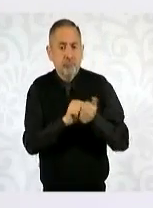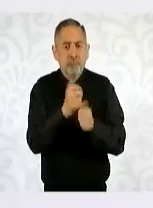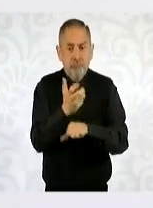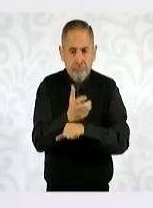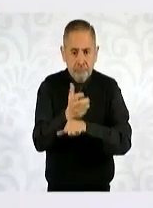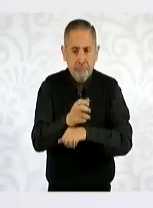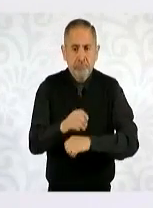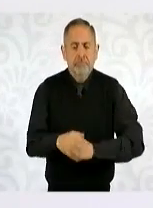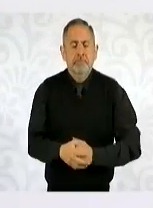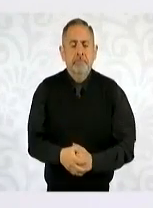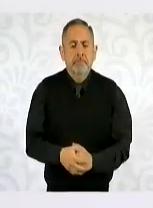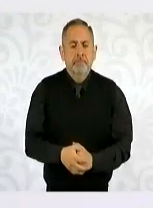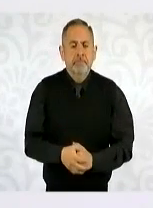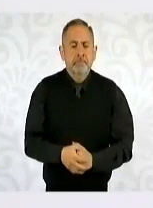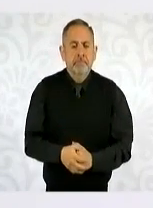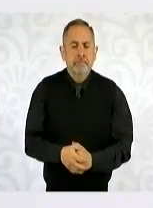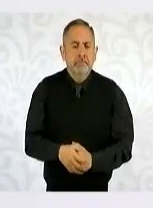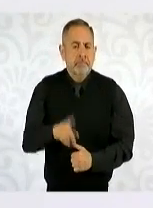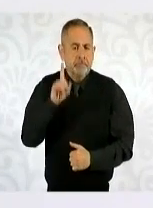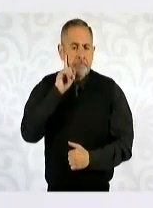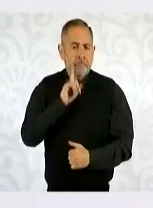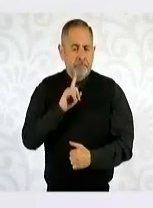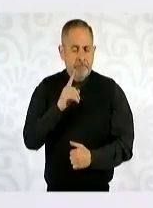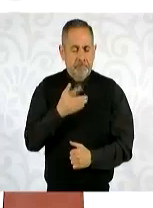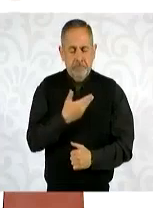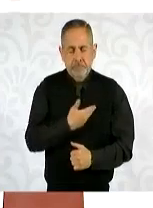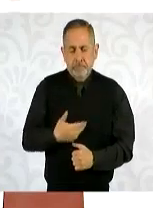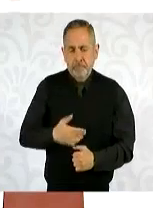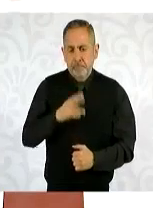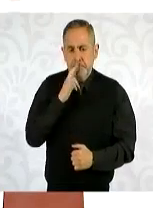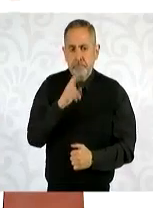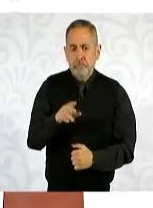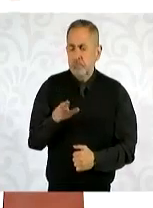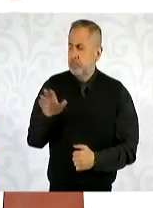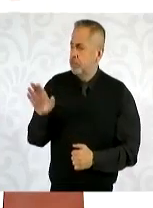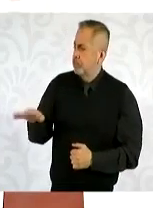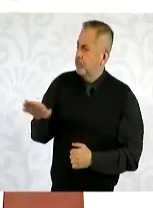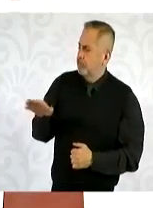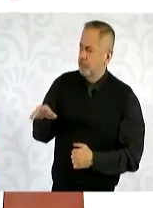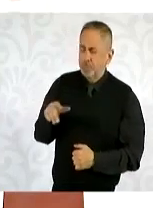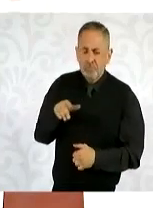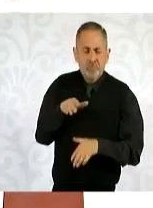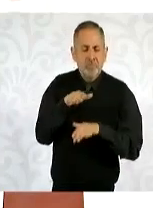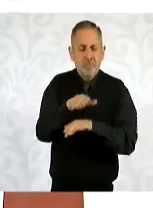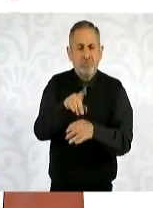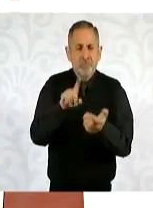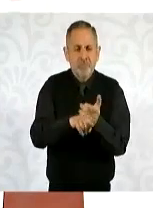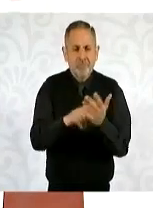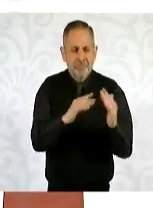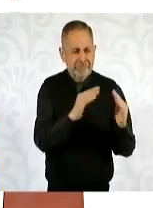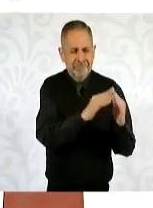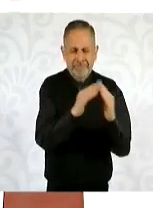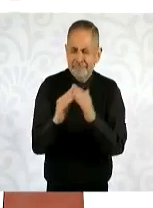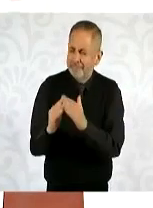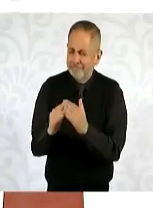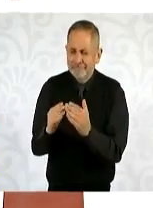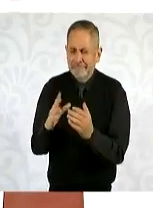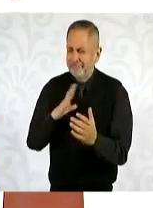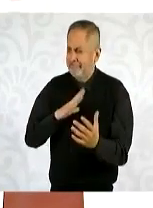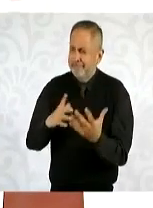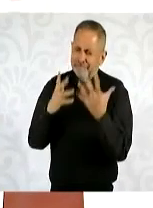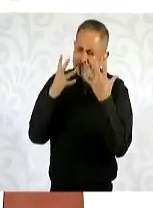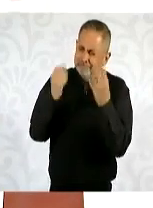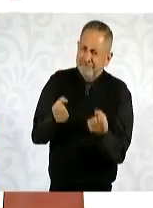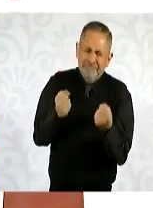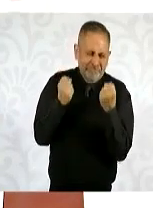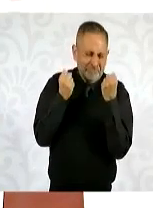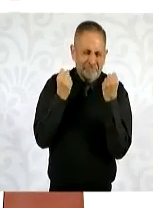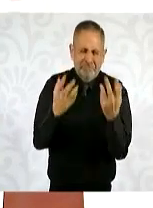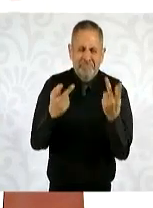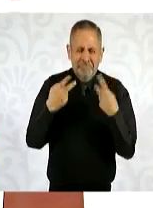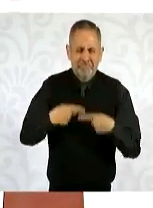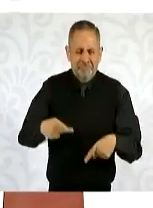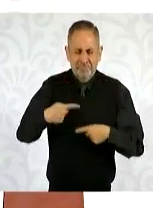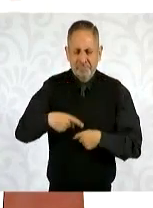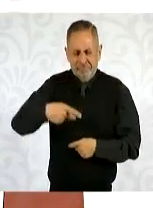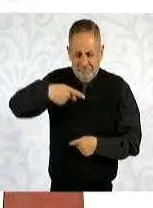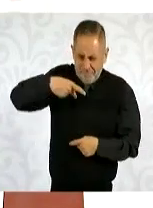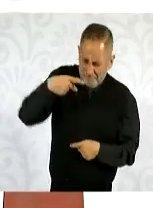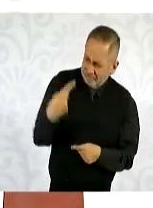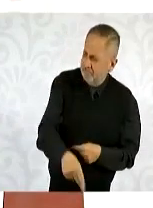Digamos que el sector de la vivienda es muy fuerte. En México hay muchísimos desarrolladores